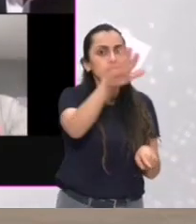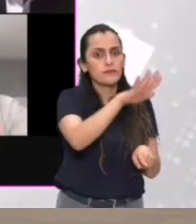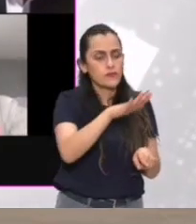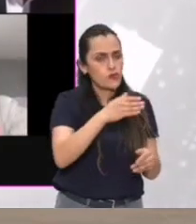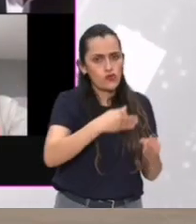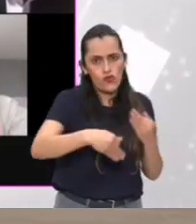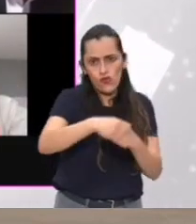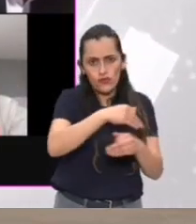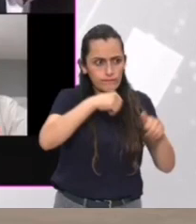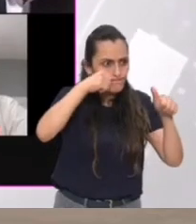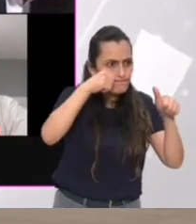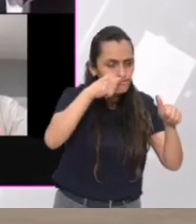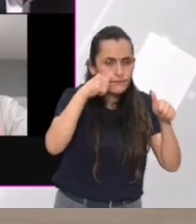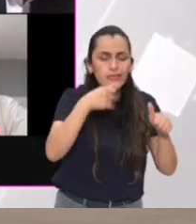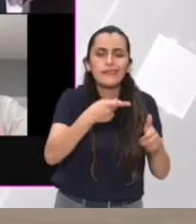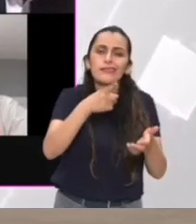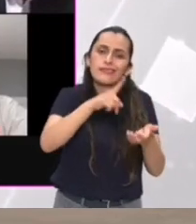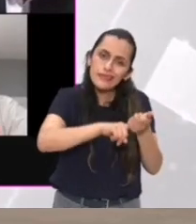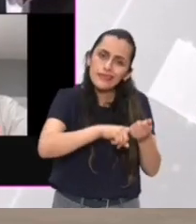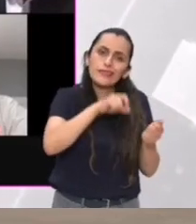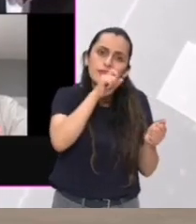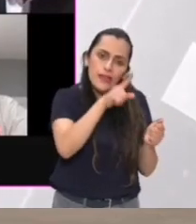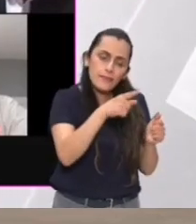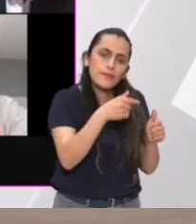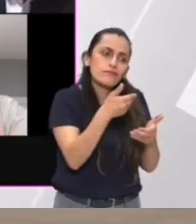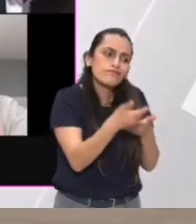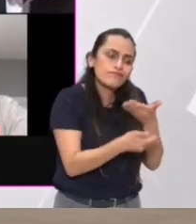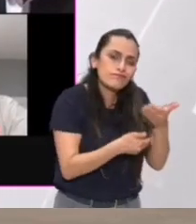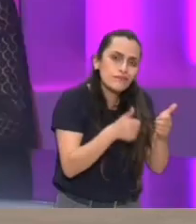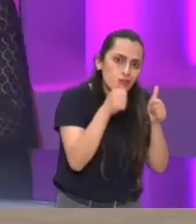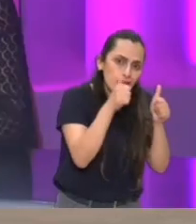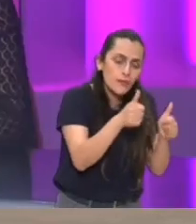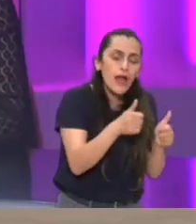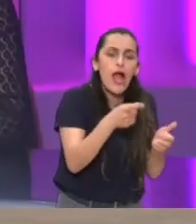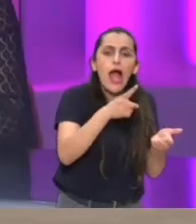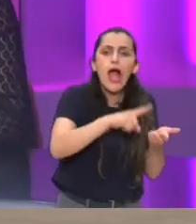todo un rediseño en un sistema de salud en donde